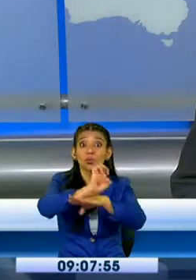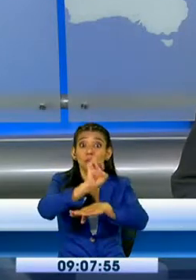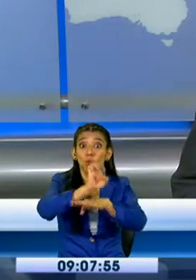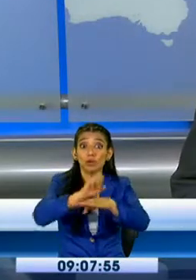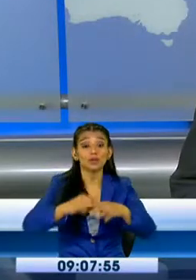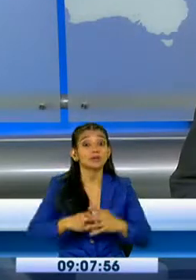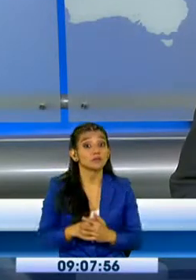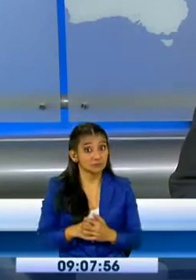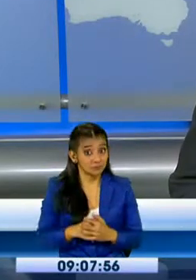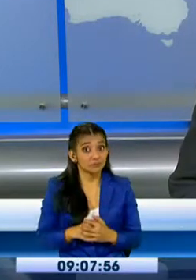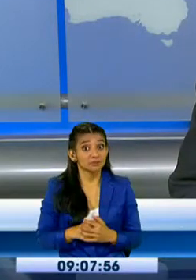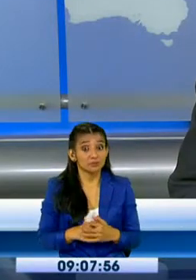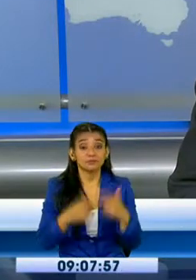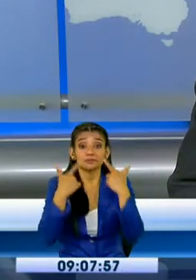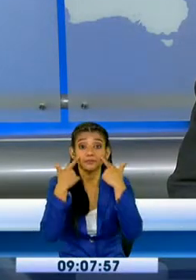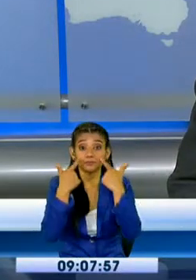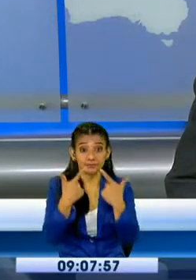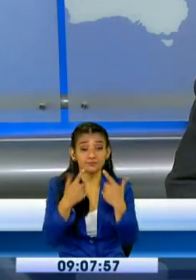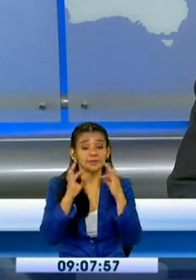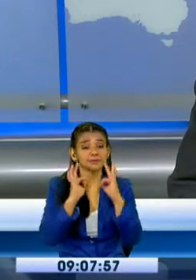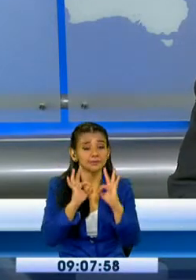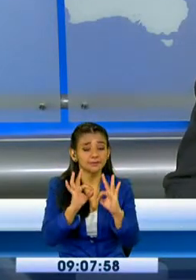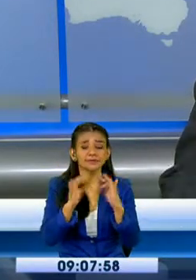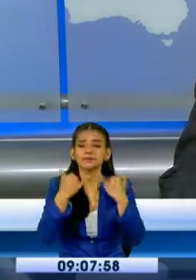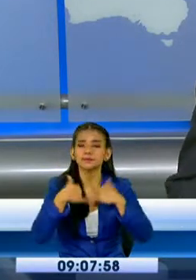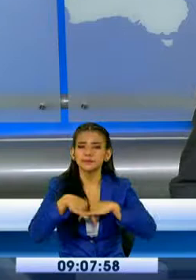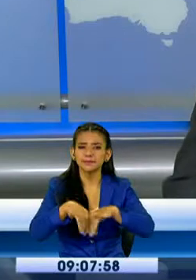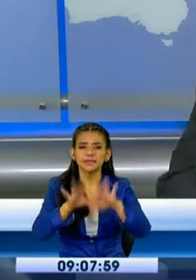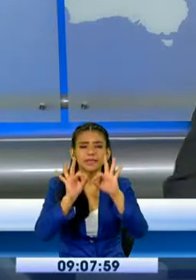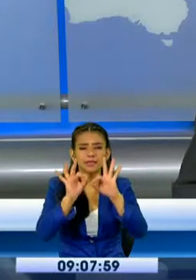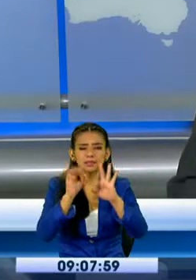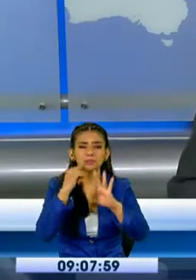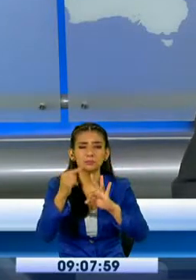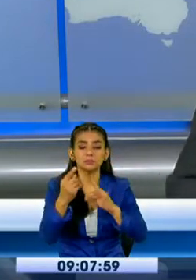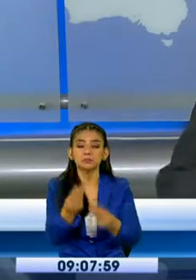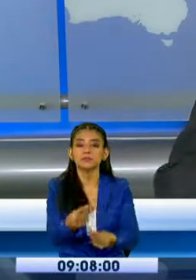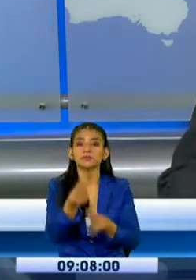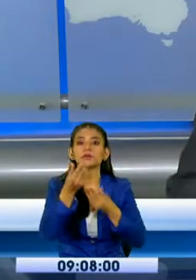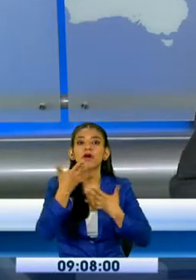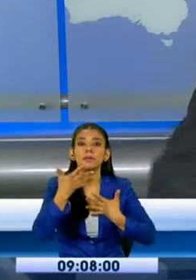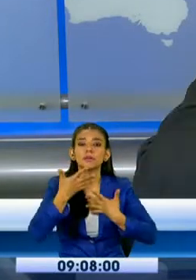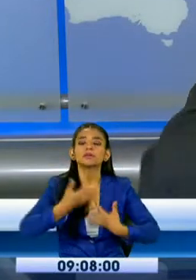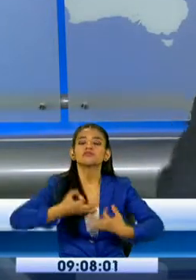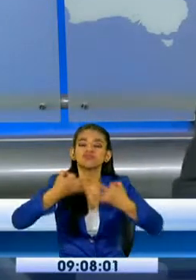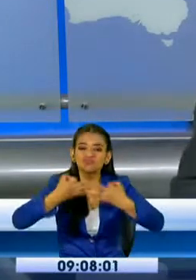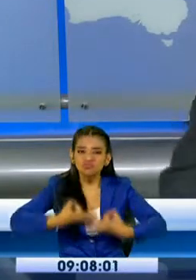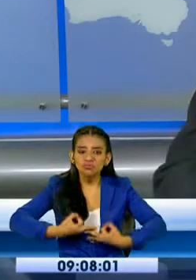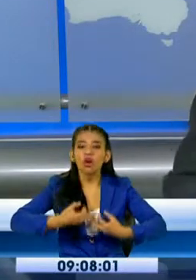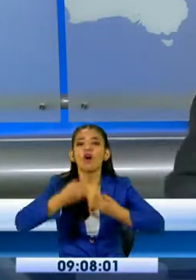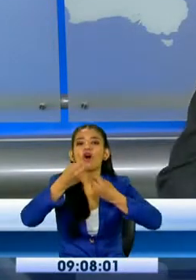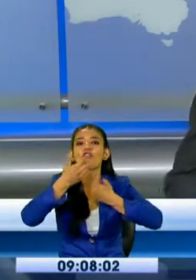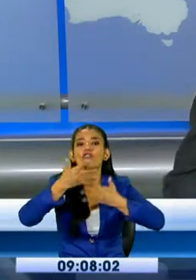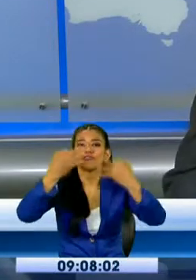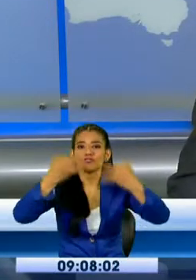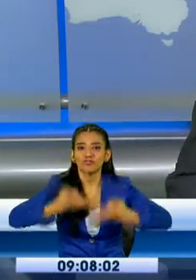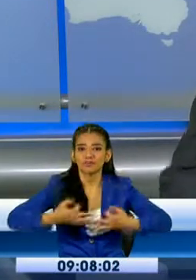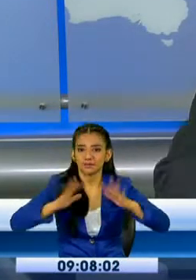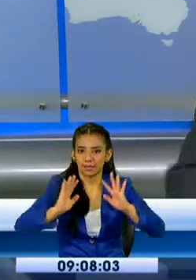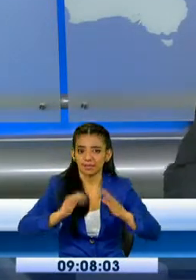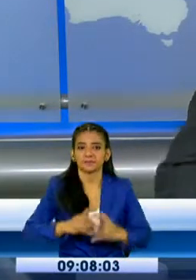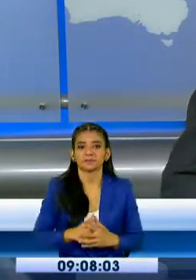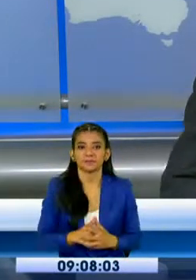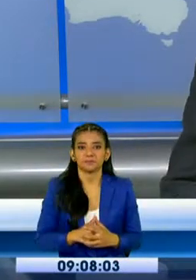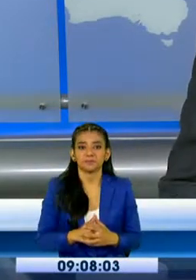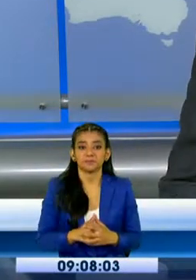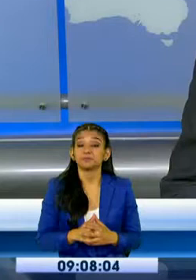Vecinos, hay que estar muy, pero muy preparados y siempre listos con la información oportuna y oficial que se maneja. Y